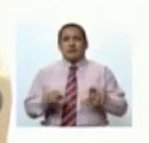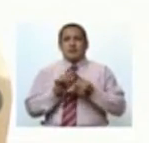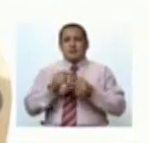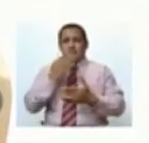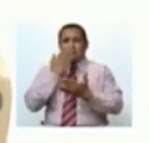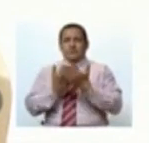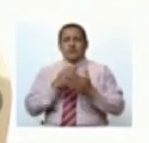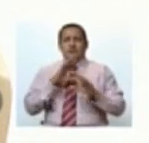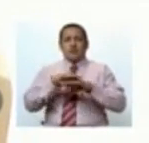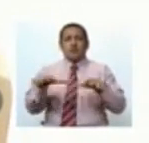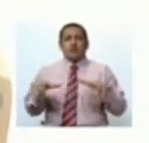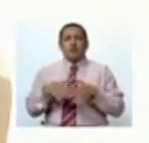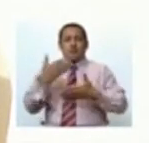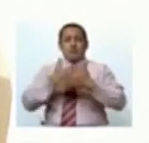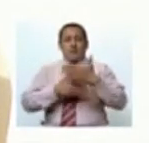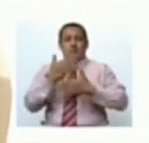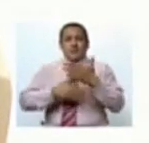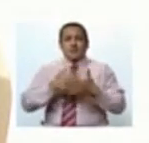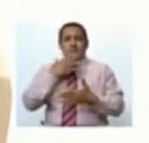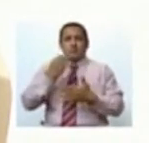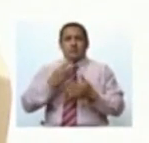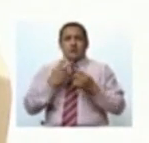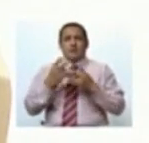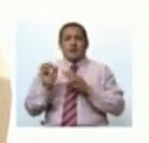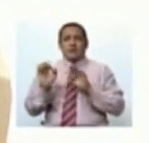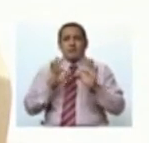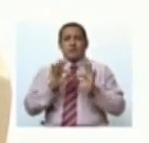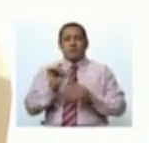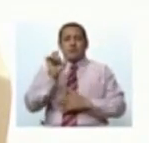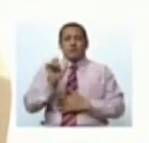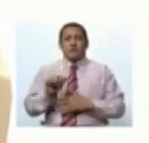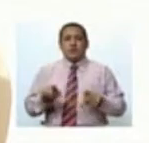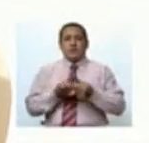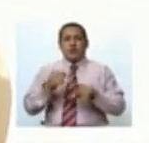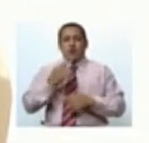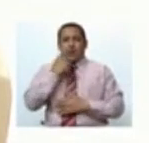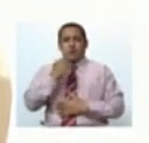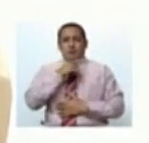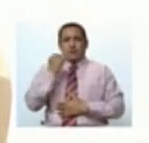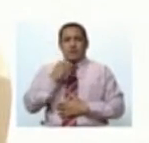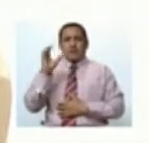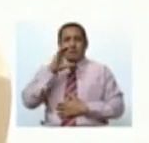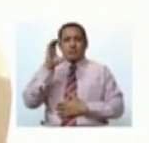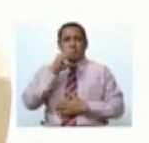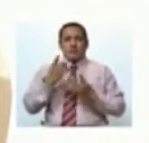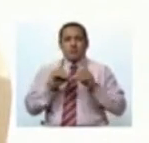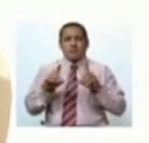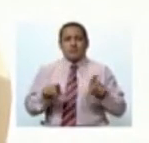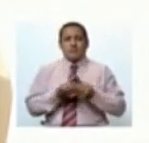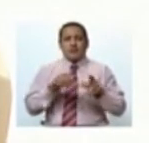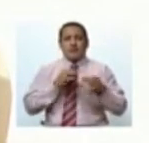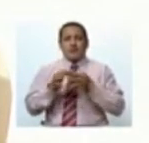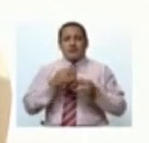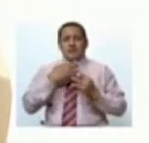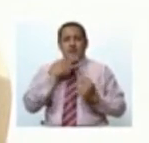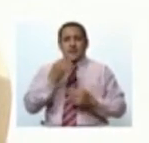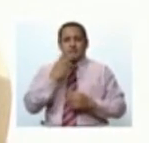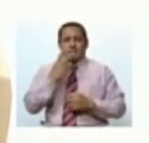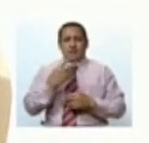eventualmente, frente a todo el expediente civil, donde es el mismo cónyuge varón que busca divorciarse, dice,